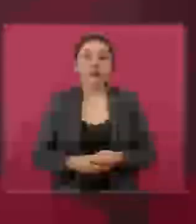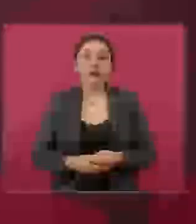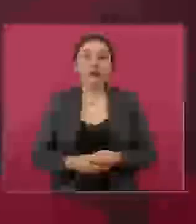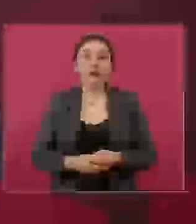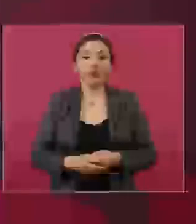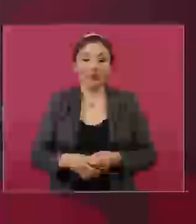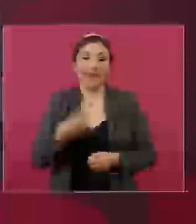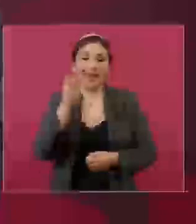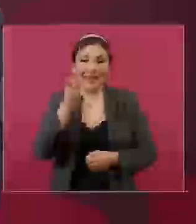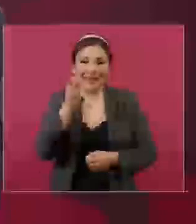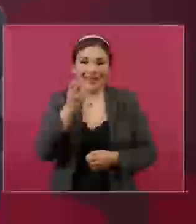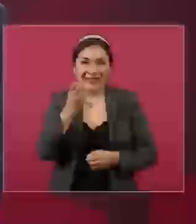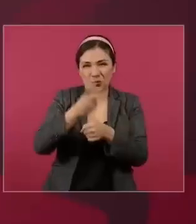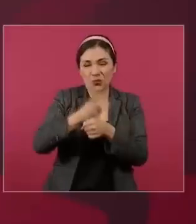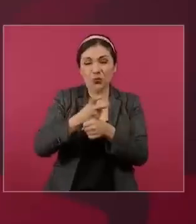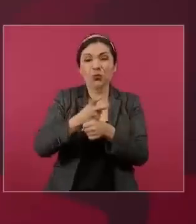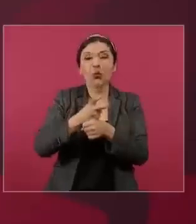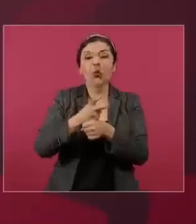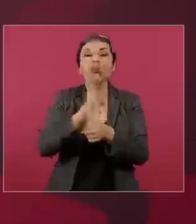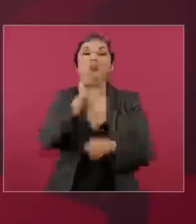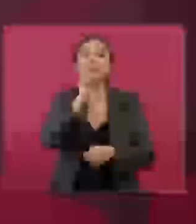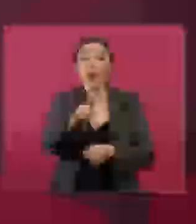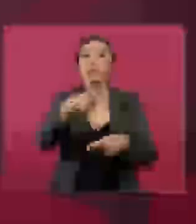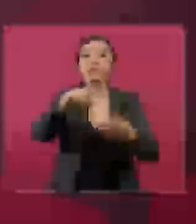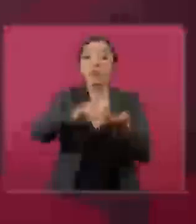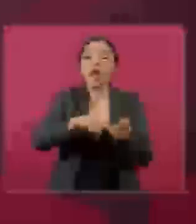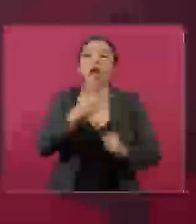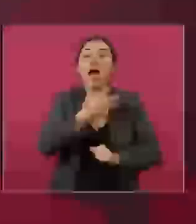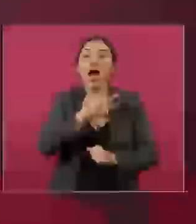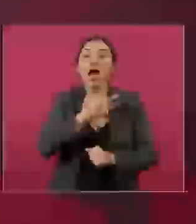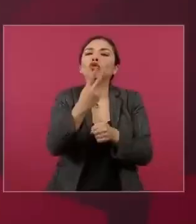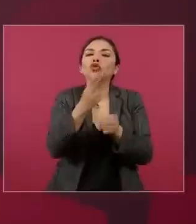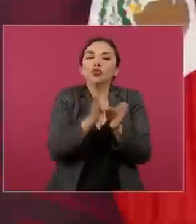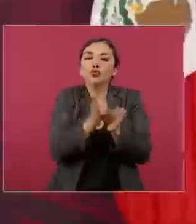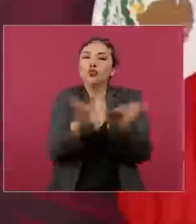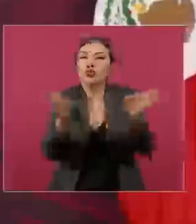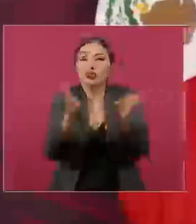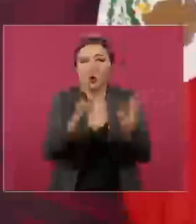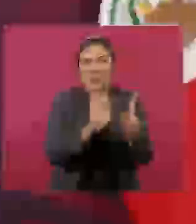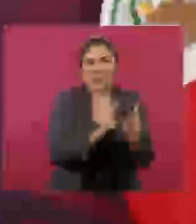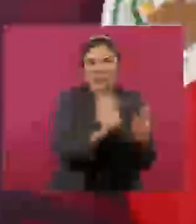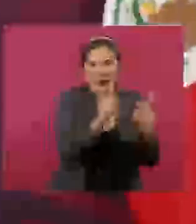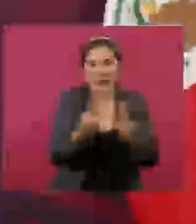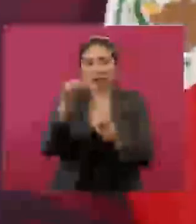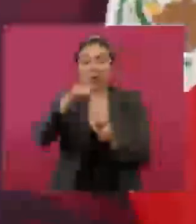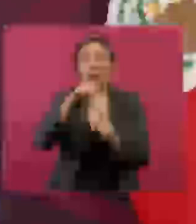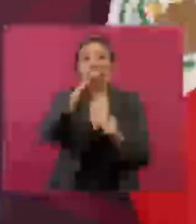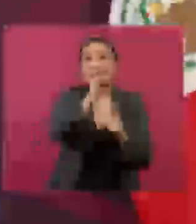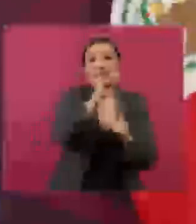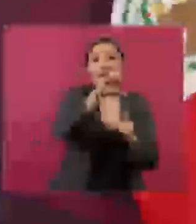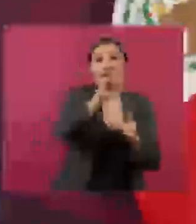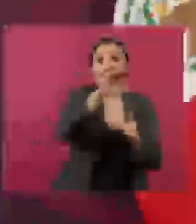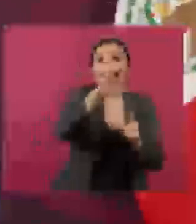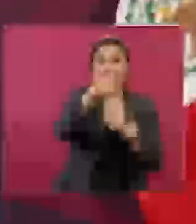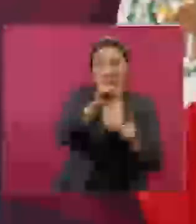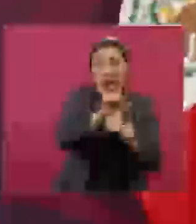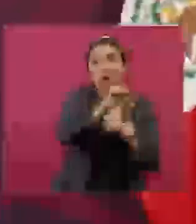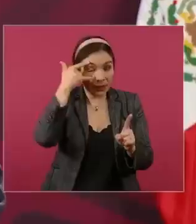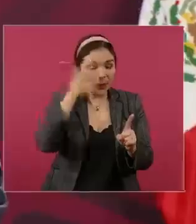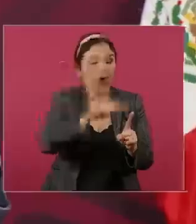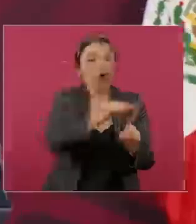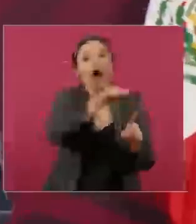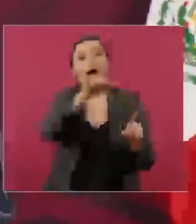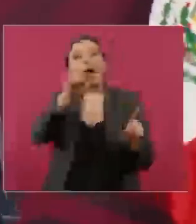Este tramo 2 a la vez tiene 2 subtramos, el de Escárcega a Campeche y el de